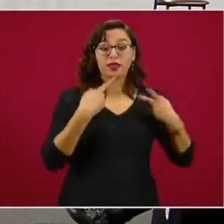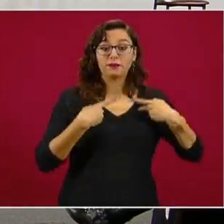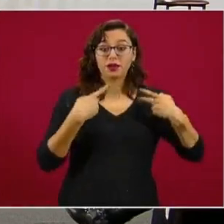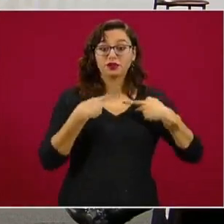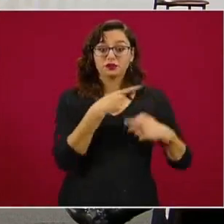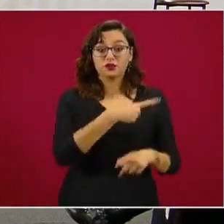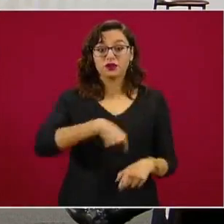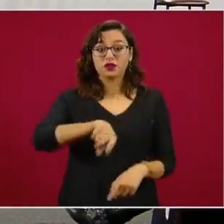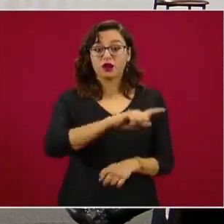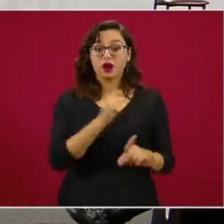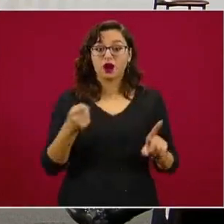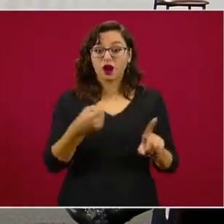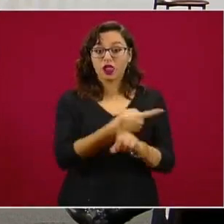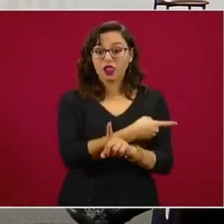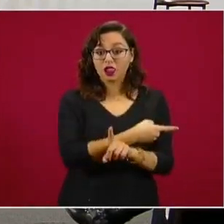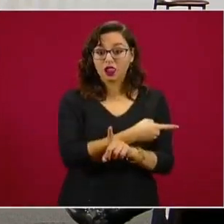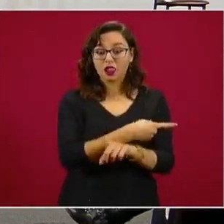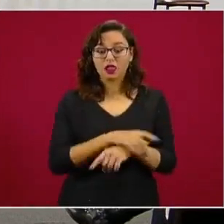favor?